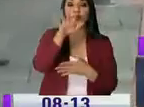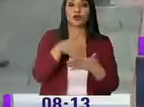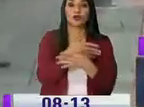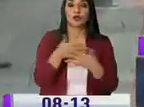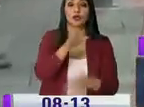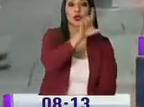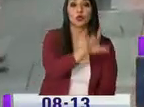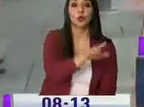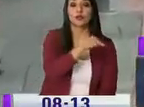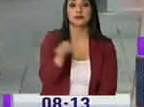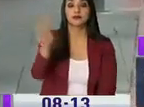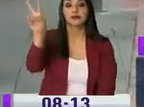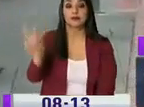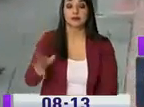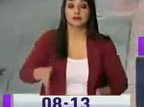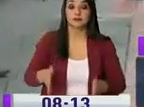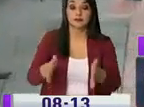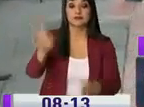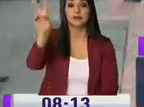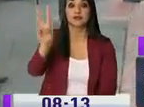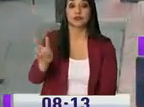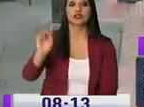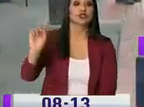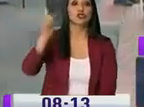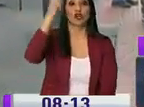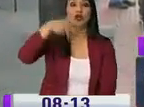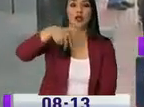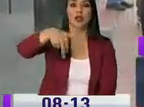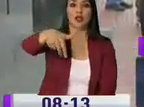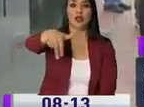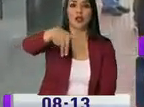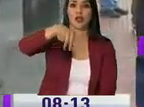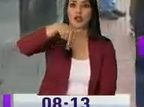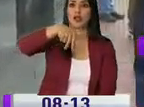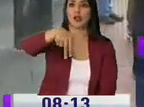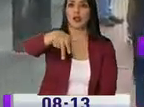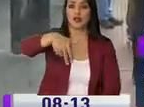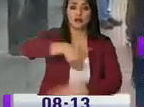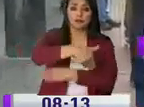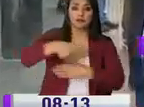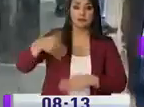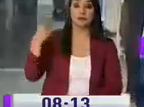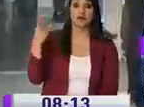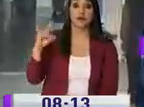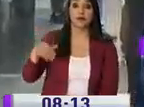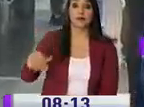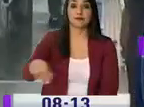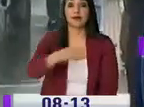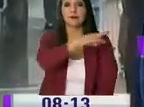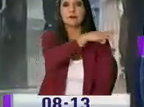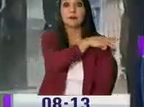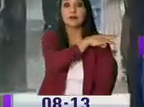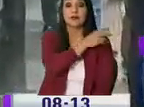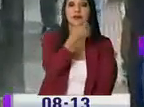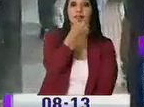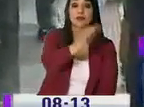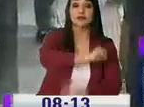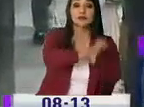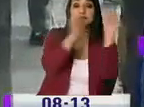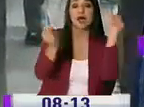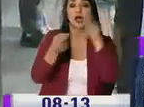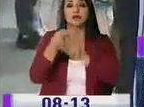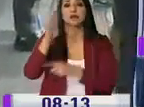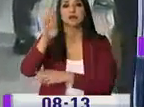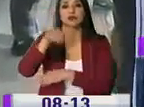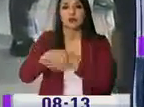lunes a viernes, la calle Venezuela va a estar peatonalizada entre la Bolívar y Mejía de 10 de la mañana a 4 de la tarde y